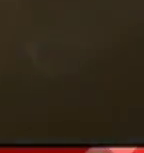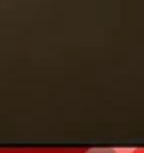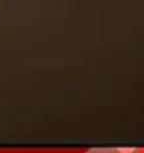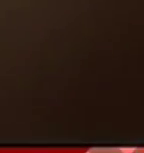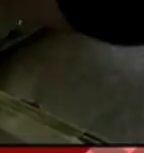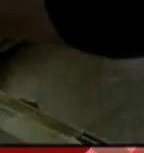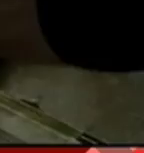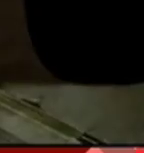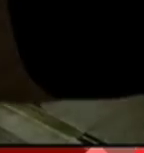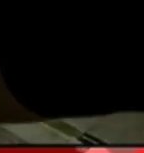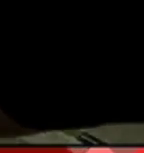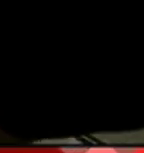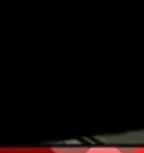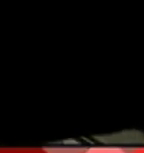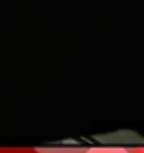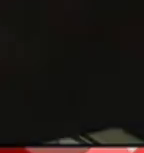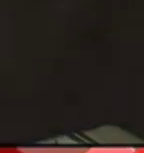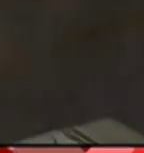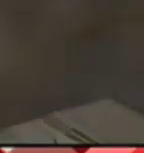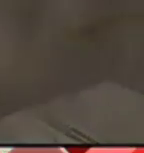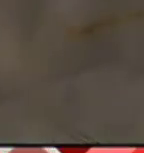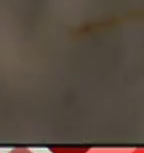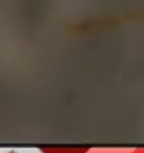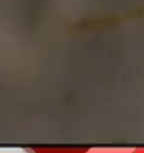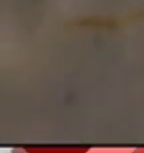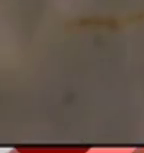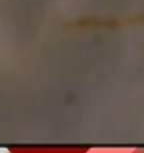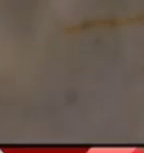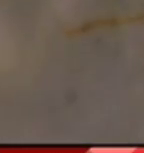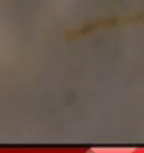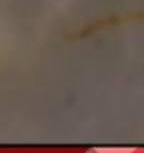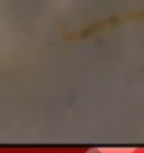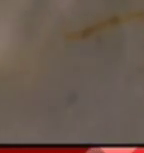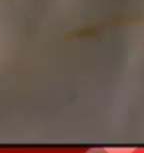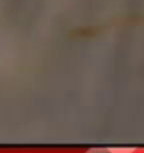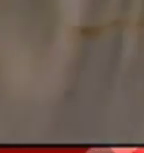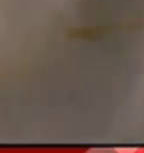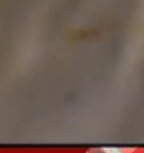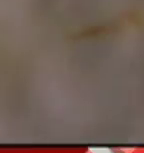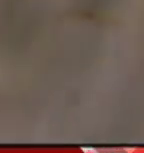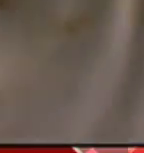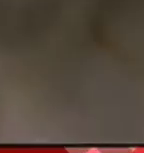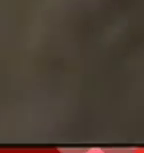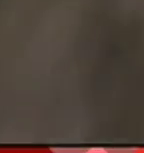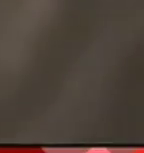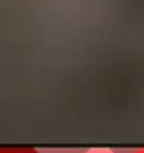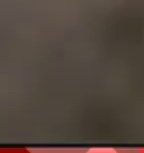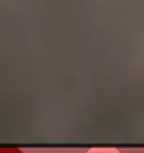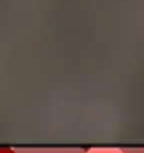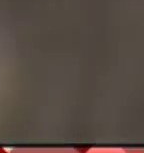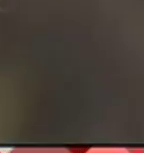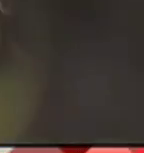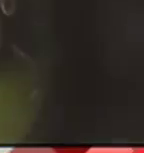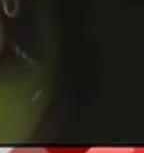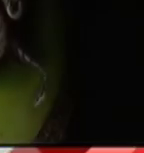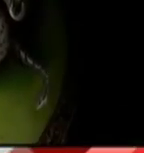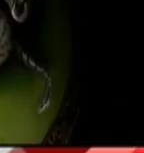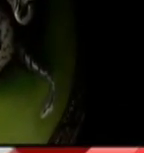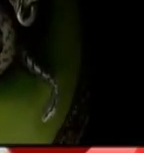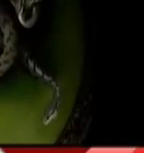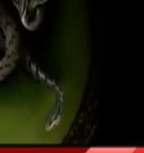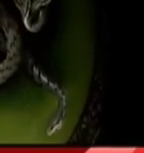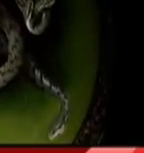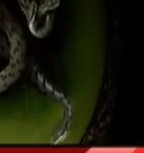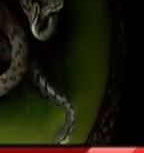genial pintor italiano Caravaggio. Garcés Lambert obtuvo acceso a las principales obras de Caravaggio en iglesias y museos de